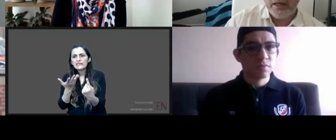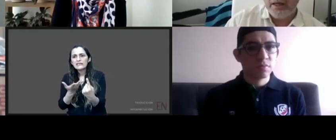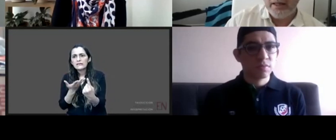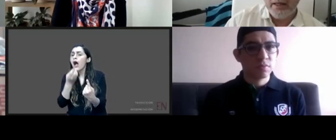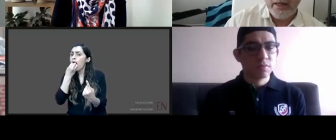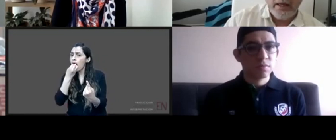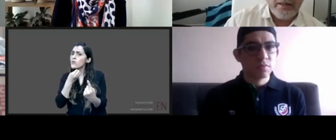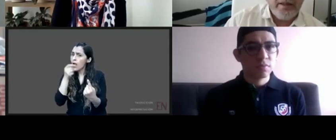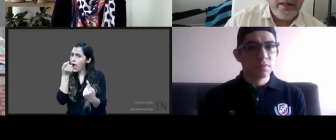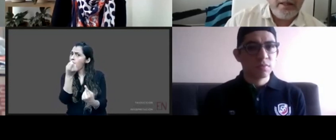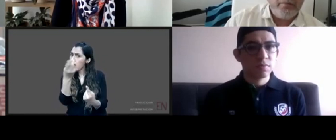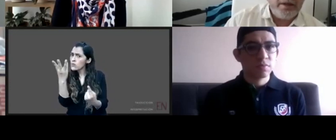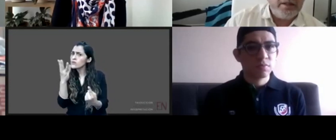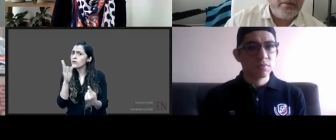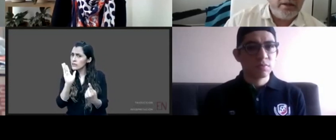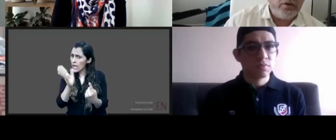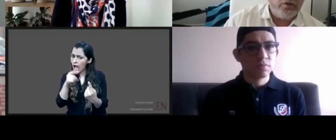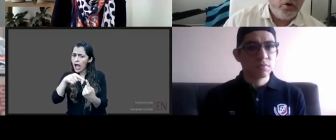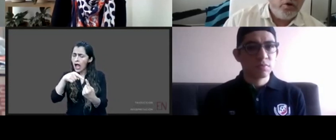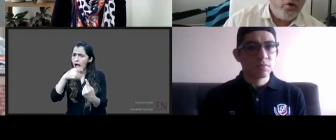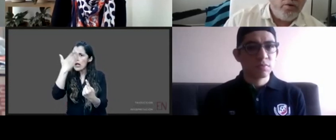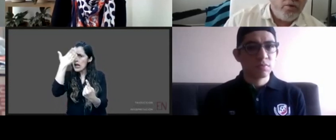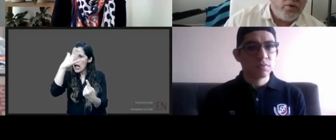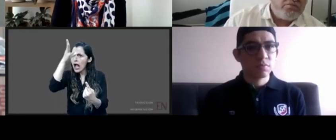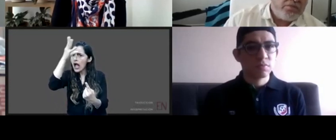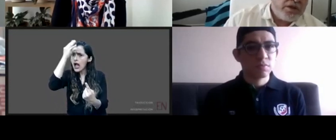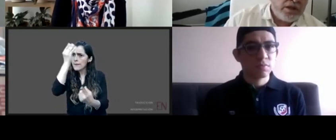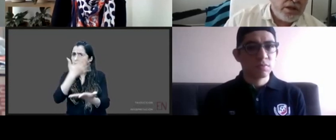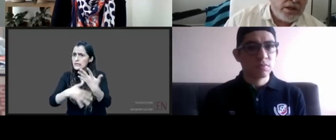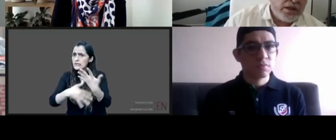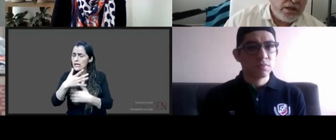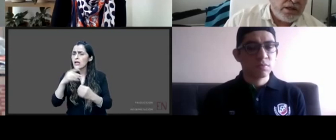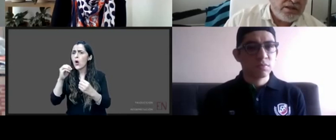señas mexicana, tienden a percibirlos como